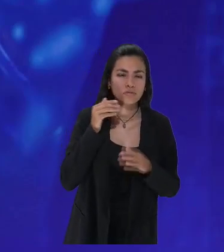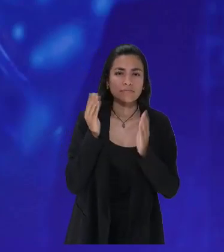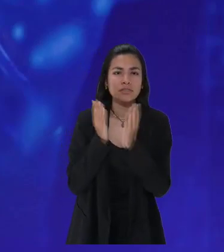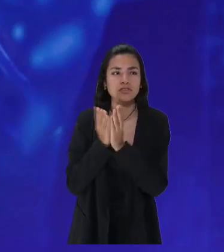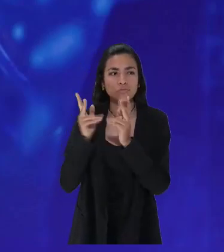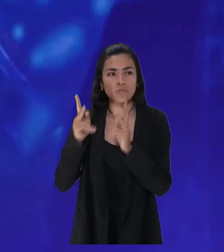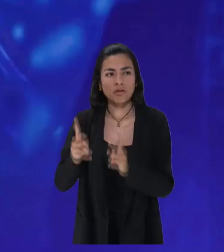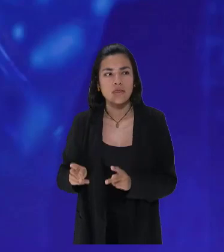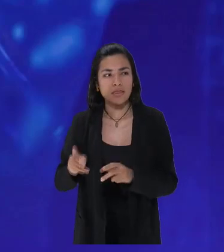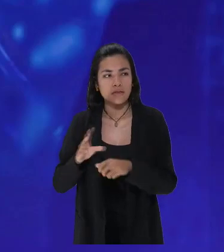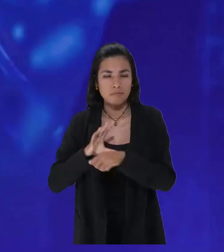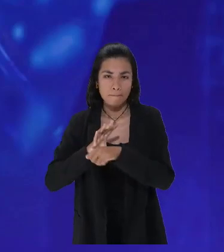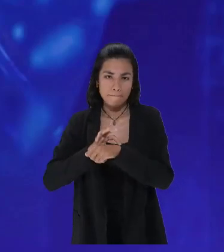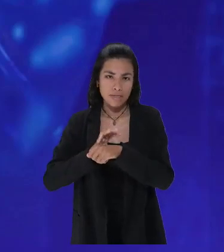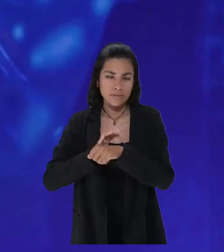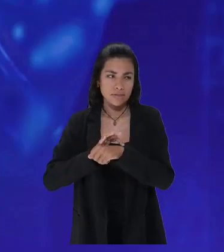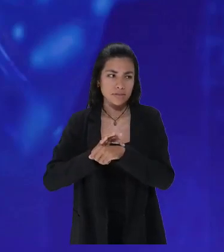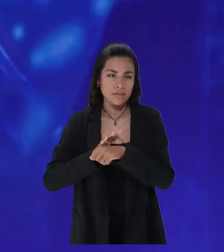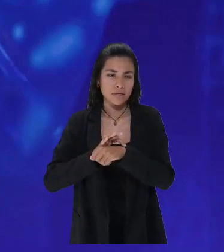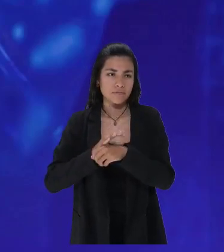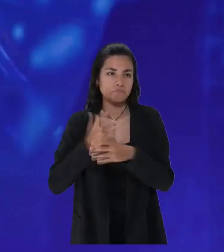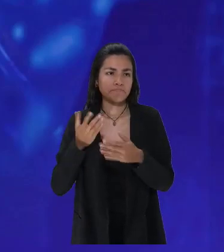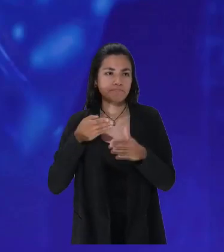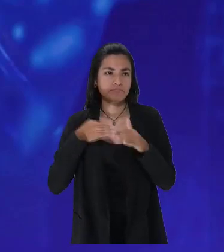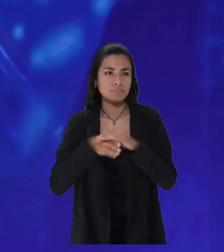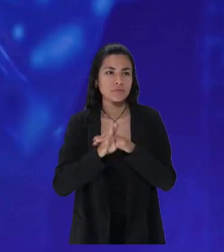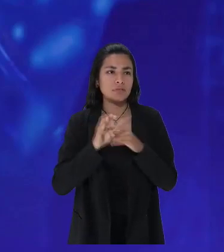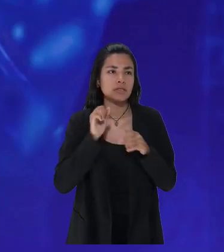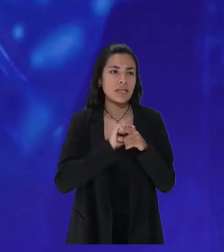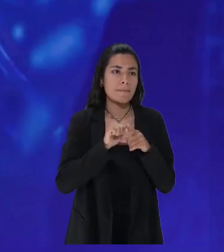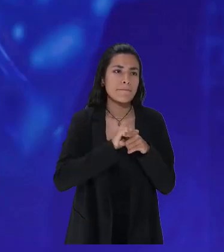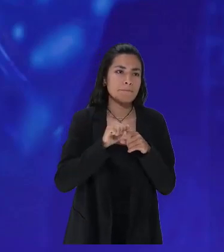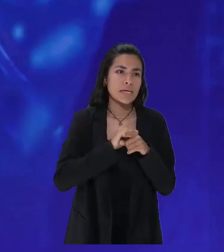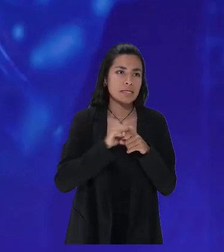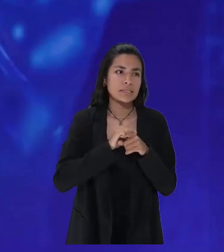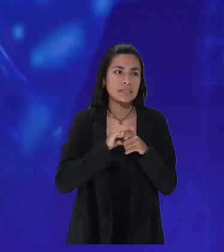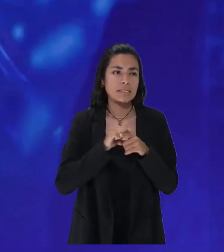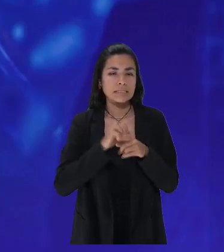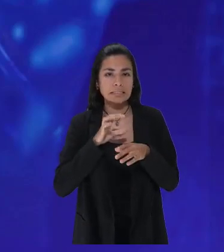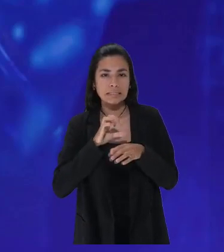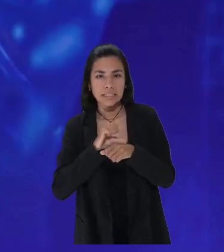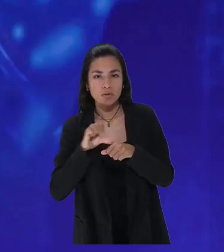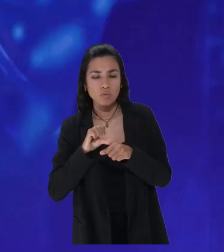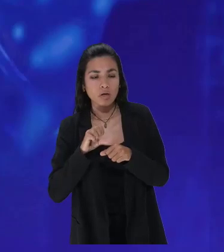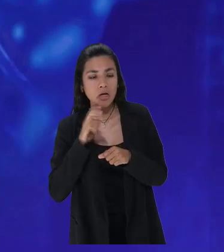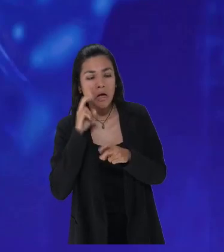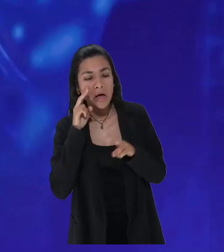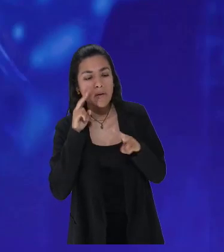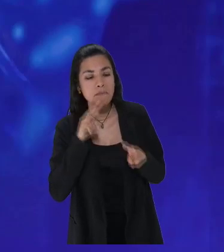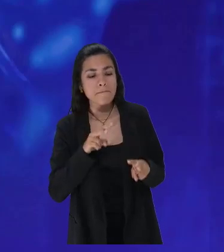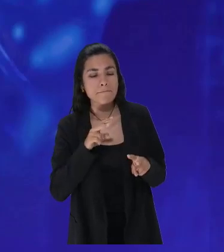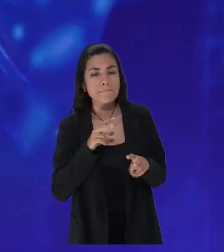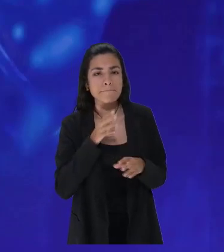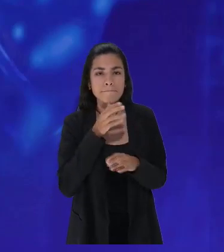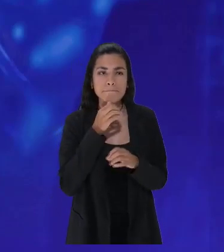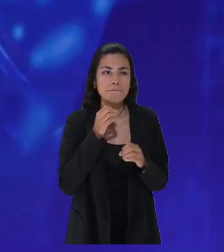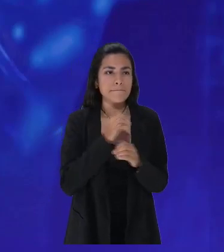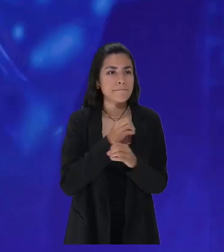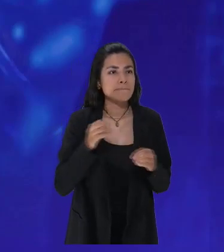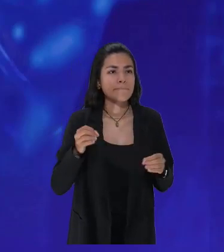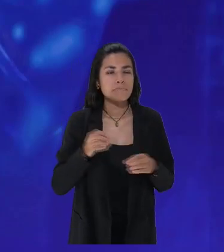estudiantes de medicina en entrar a prácticas clínico-quirúrgicas? Básicamente no se ve absolutamente nada. Y entra